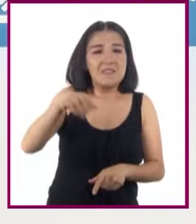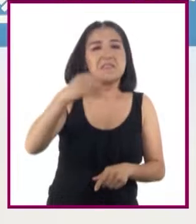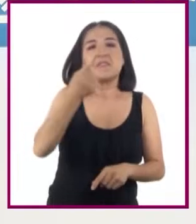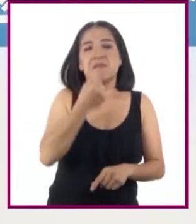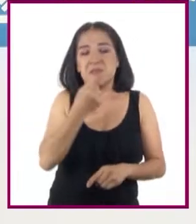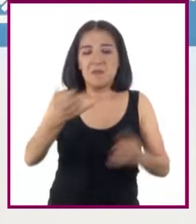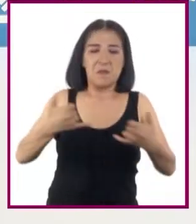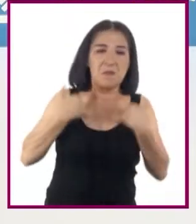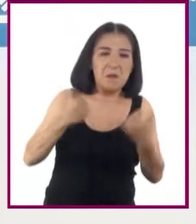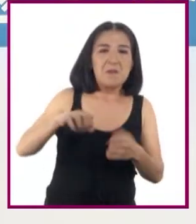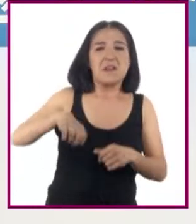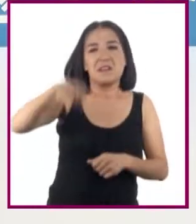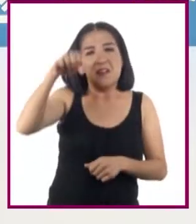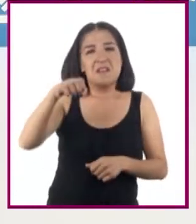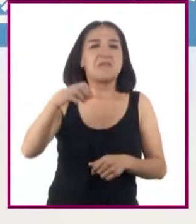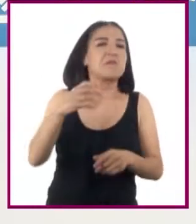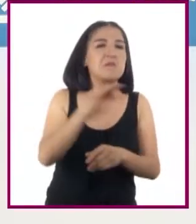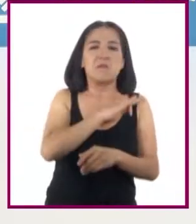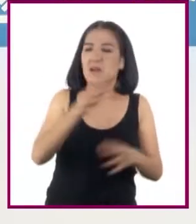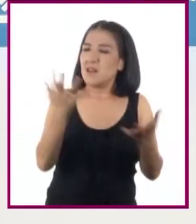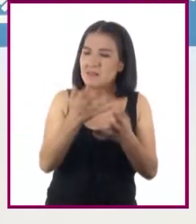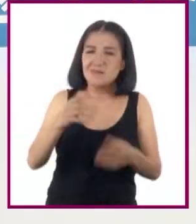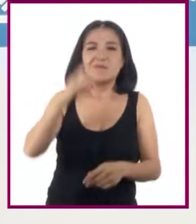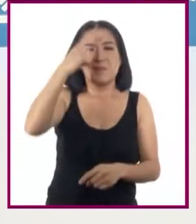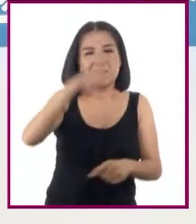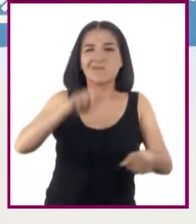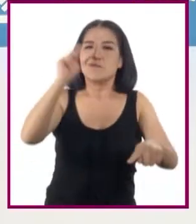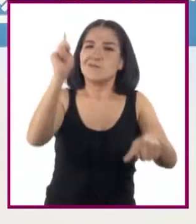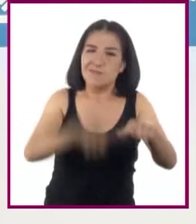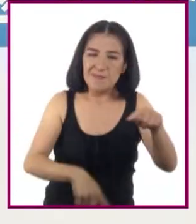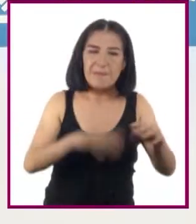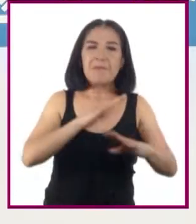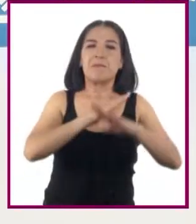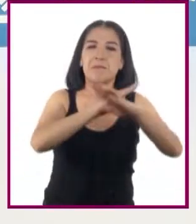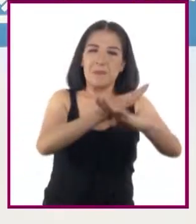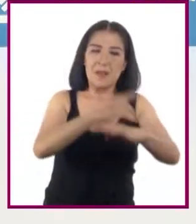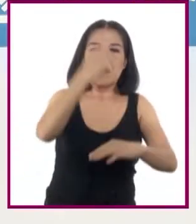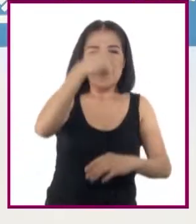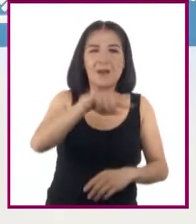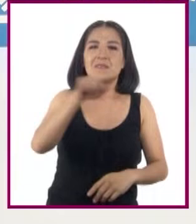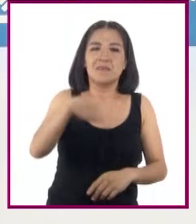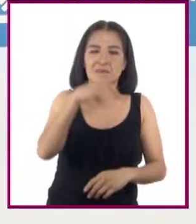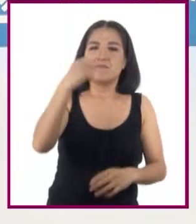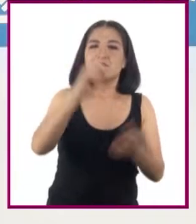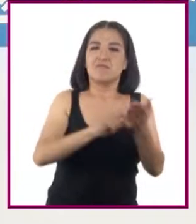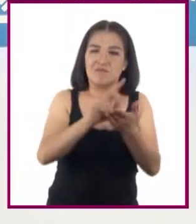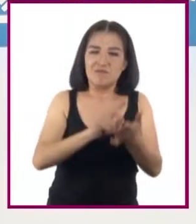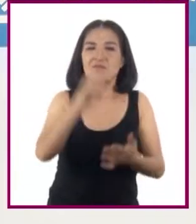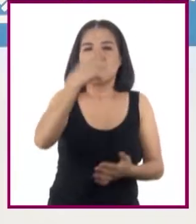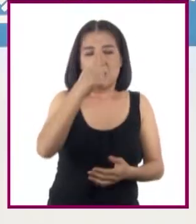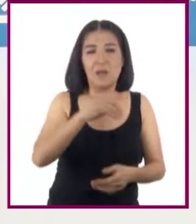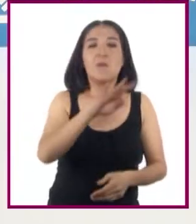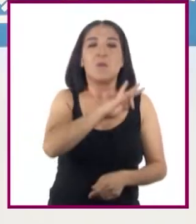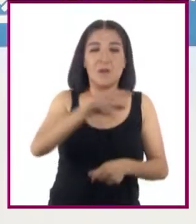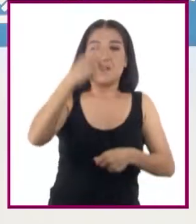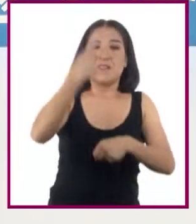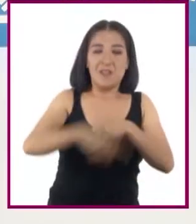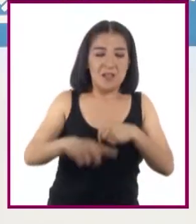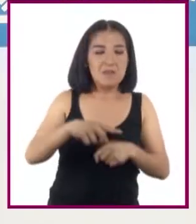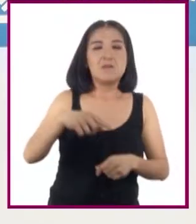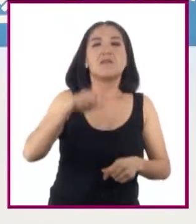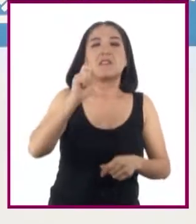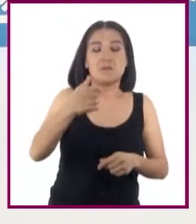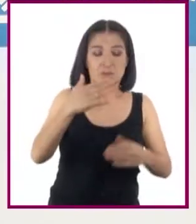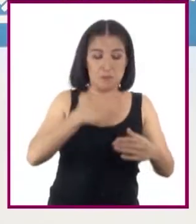adicción. Es algo que se debe tratar en la escuela y que debe importar a la sociedad, porque nos afecta a